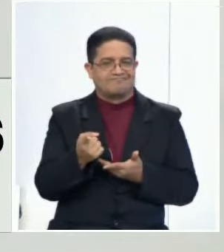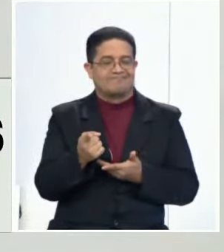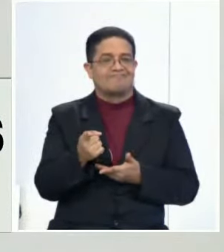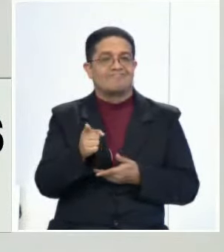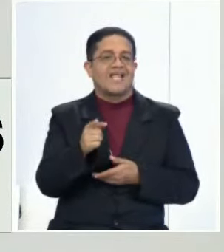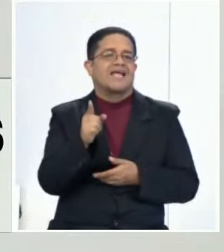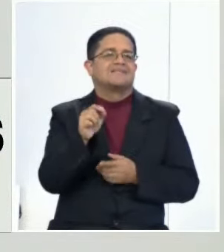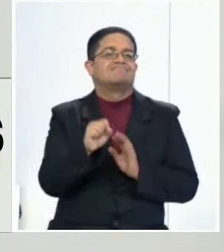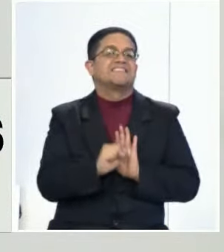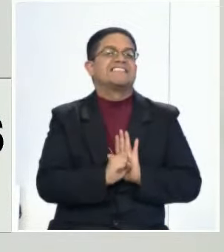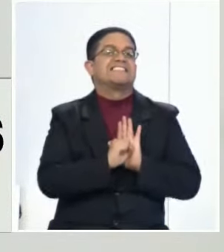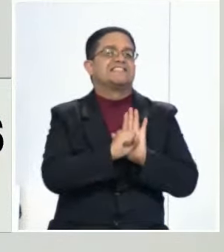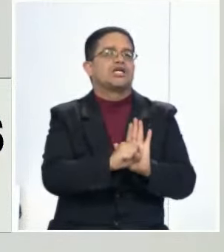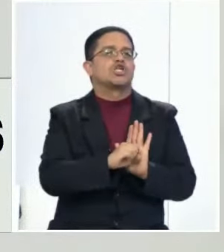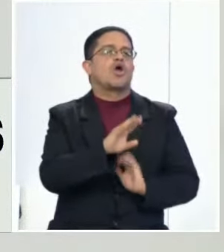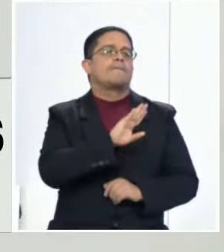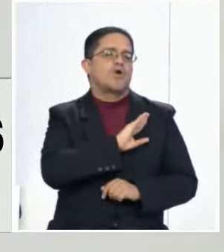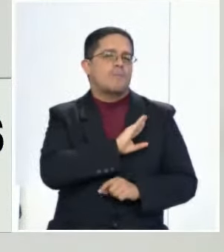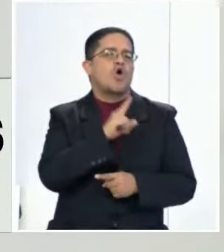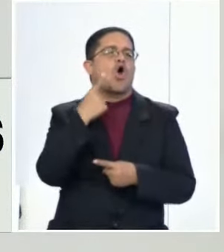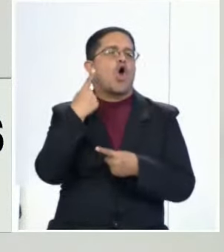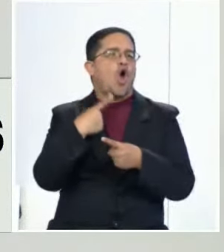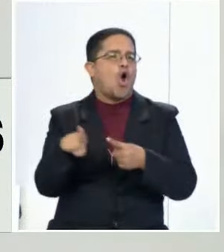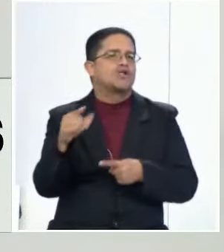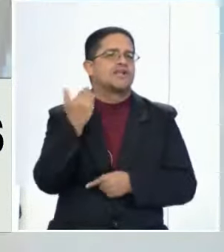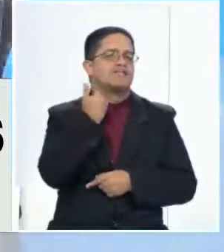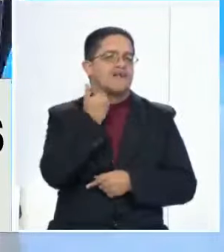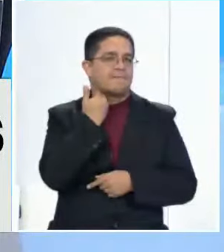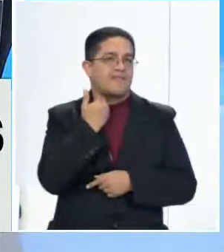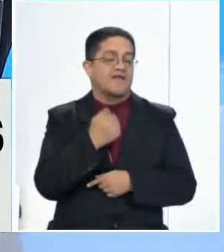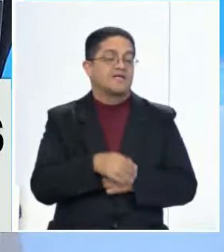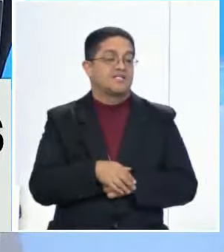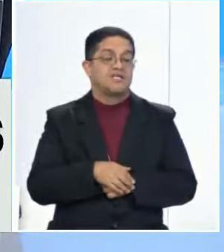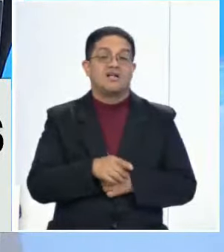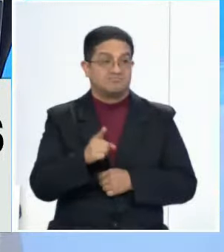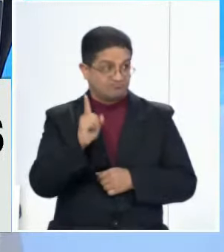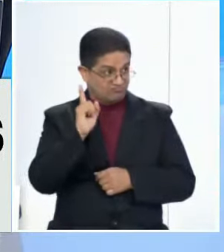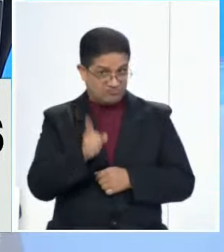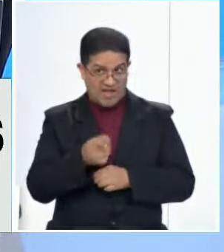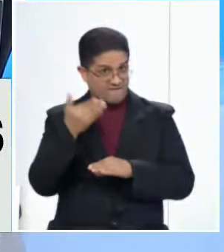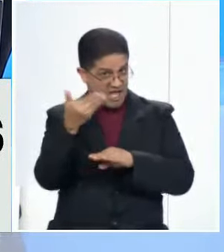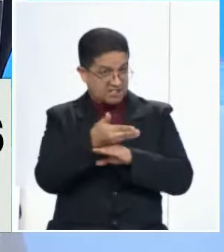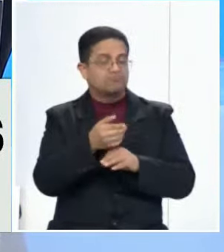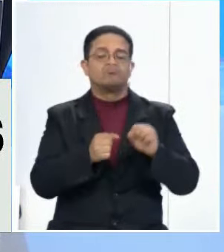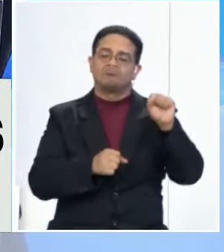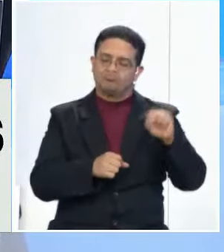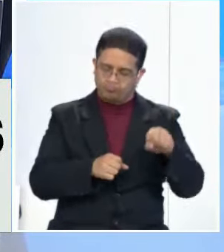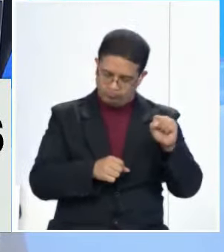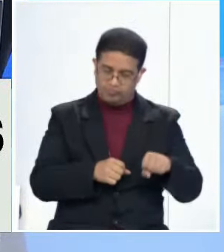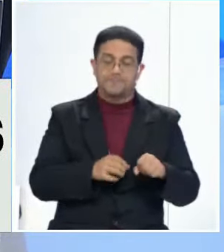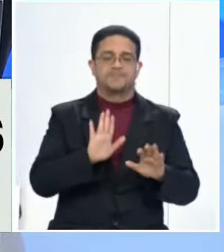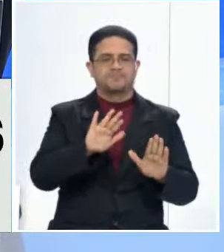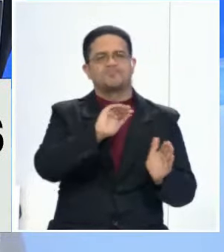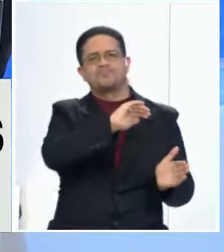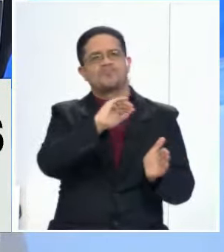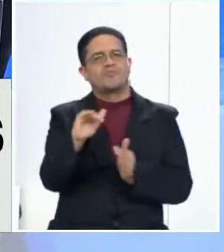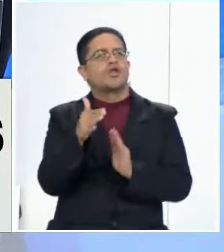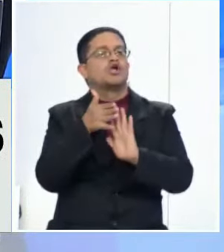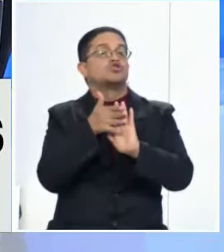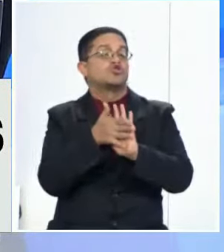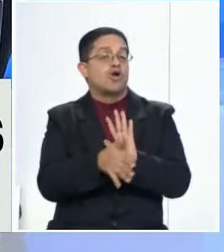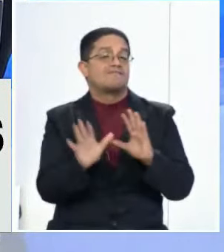un signo que forma parte de otra enfermedad. Hay que ser evaluado, sin duda. Hay que ser evaluado, sin duda. Con respecto a la hora nocturna, con